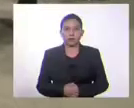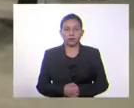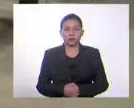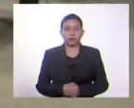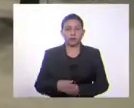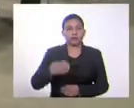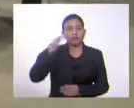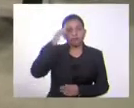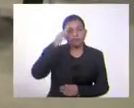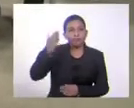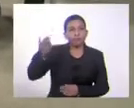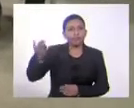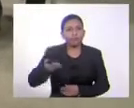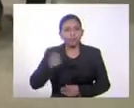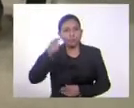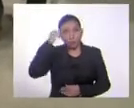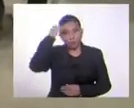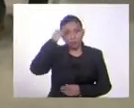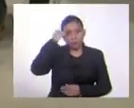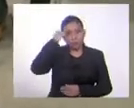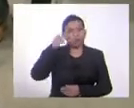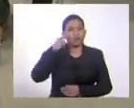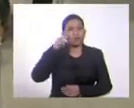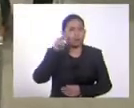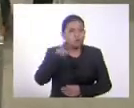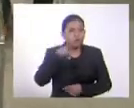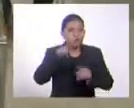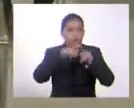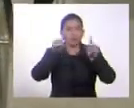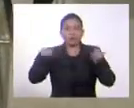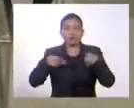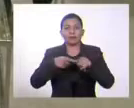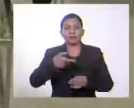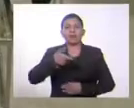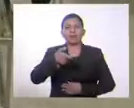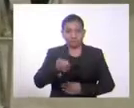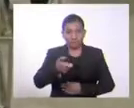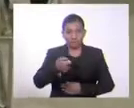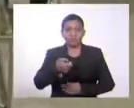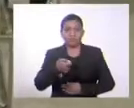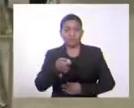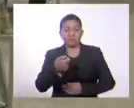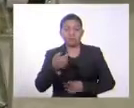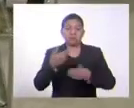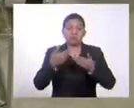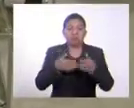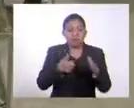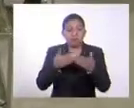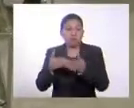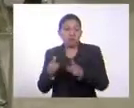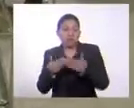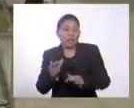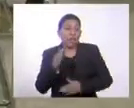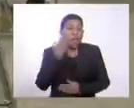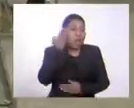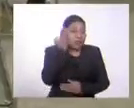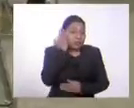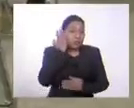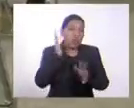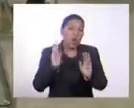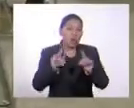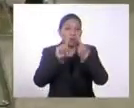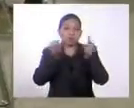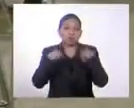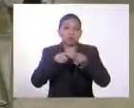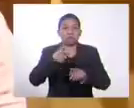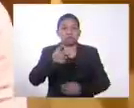diferentes plataformas digitales y también a través de la sintonía de televisión de El Salvador. Este día estamos abordando la materia de